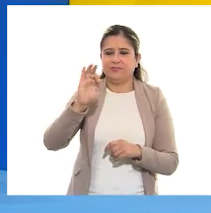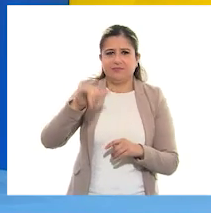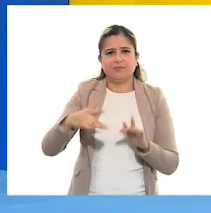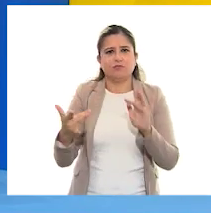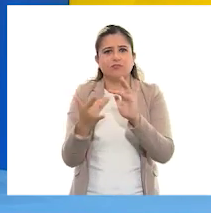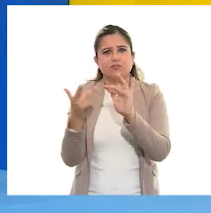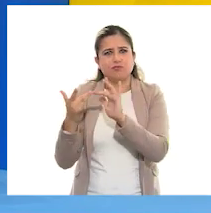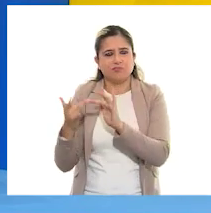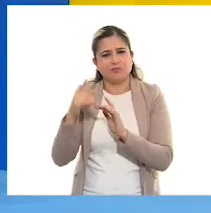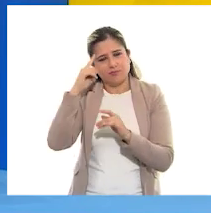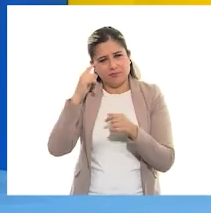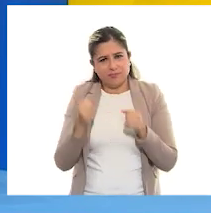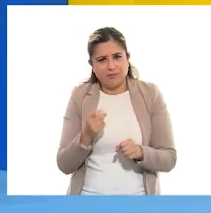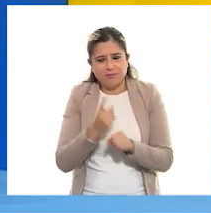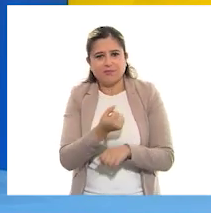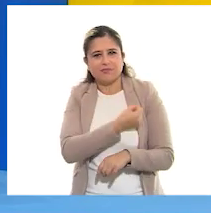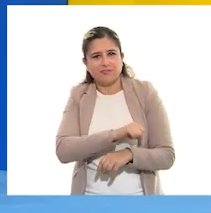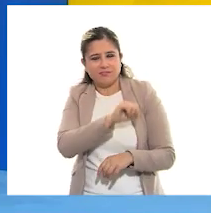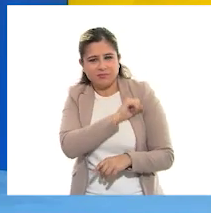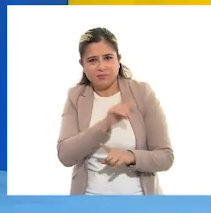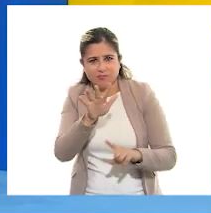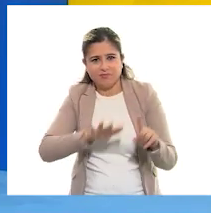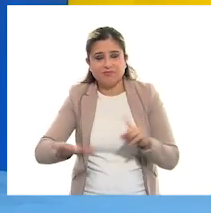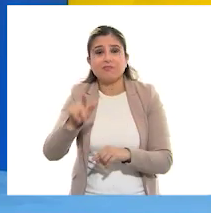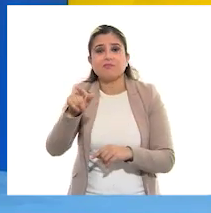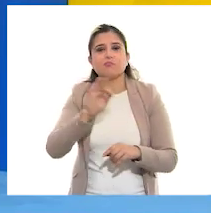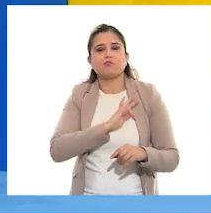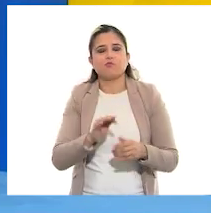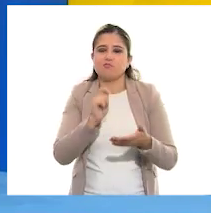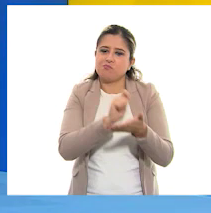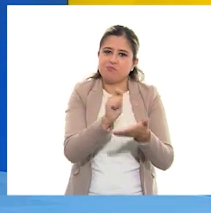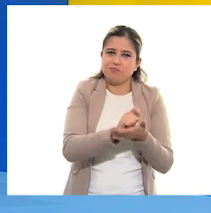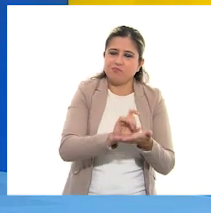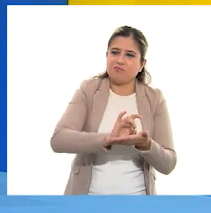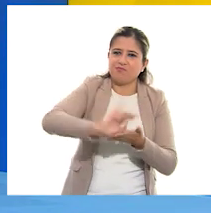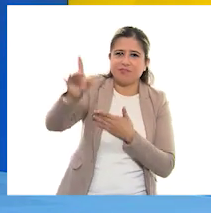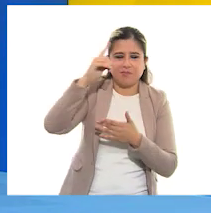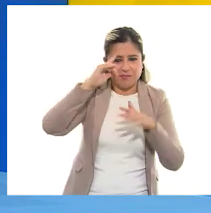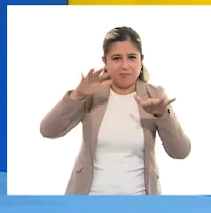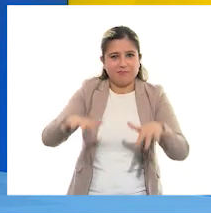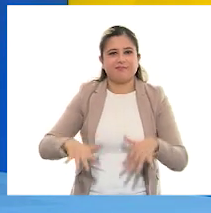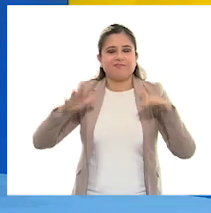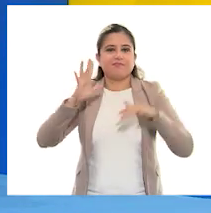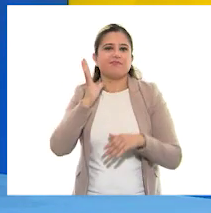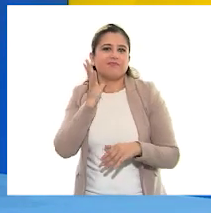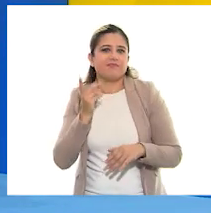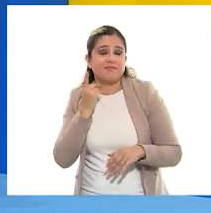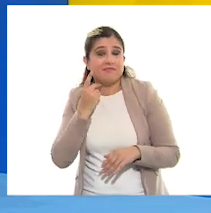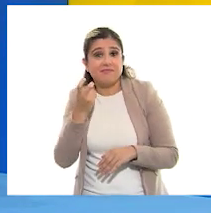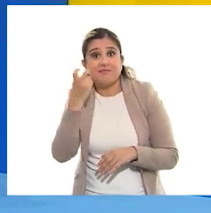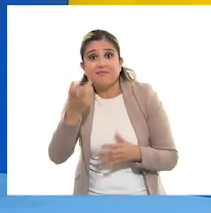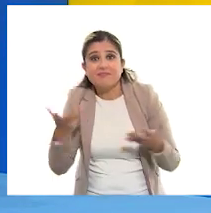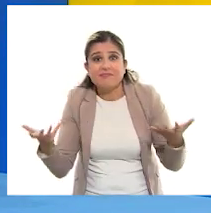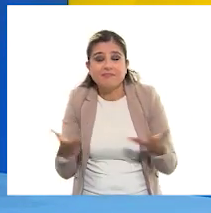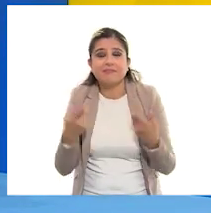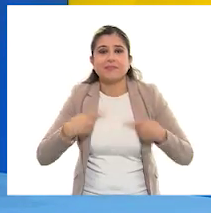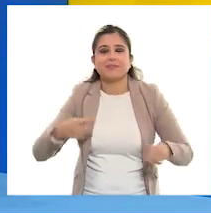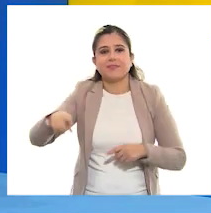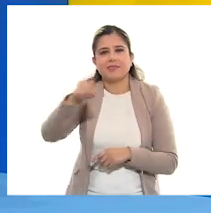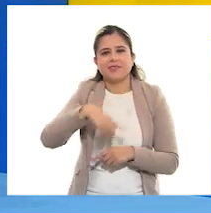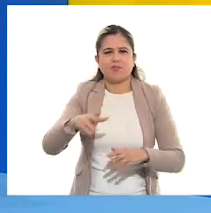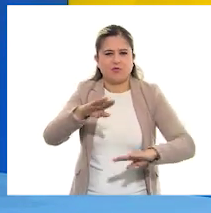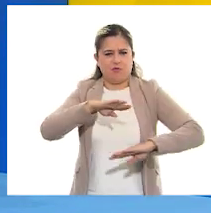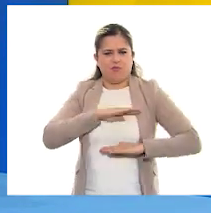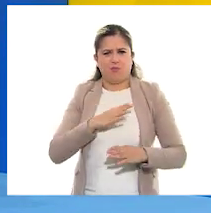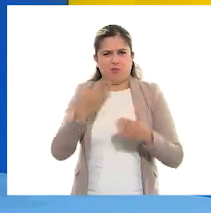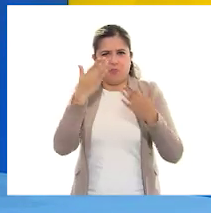hombres de salud y seguridad y podrían escribir a su representante en el Parlamento. Eso es lo que hace la gente cuando está inconforme